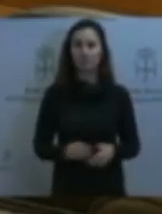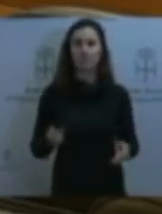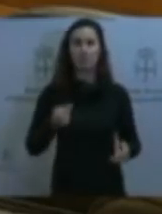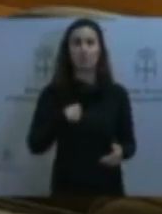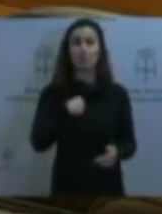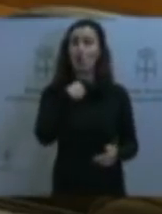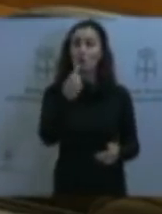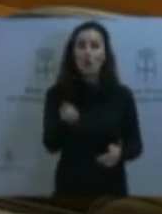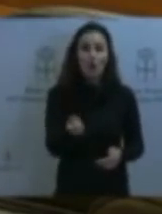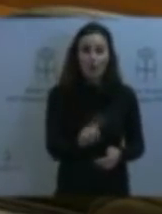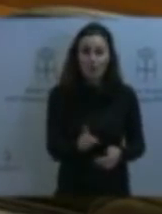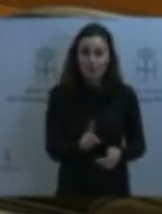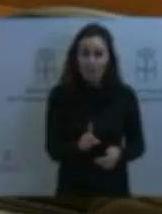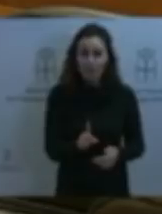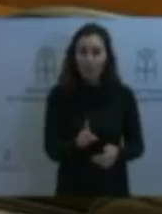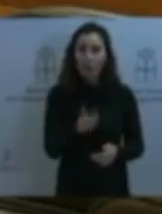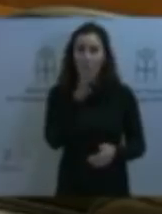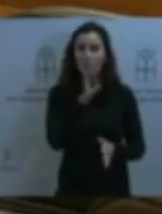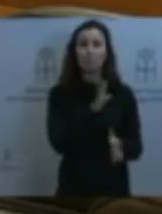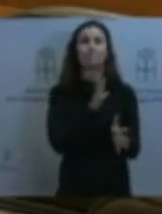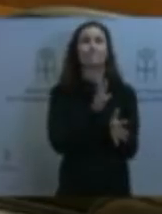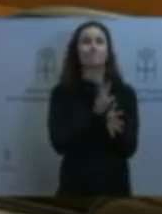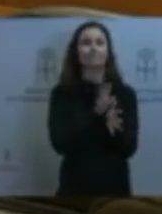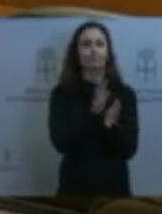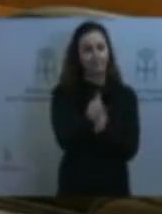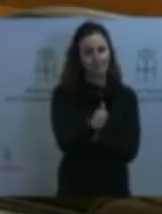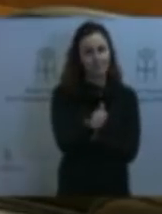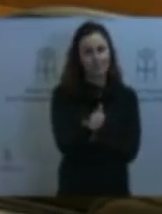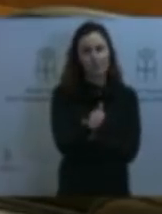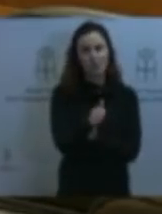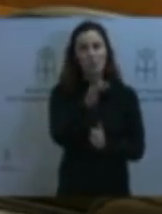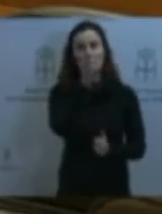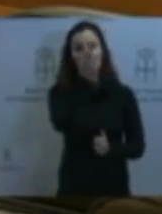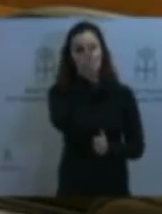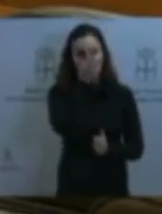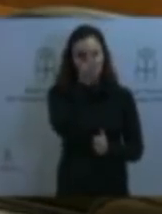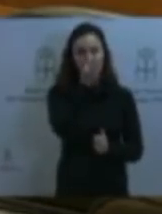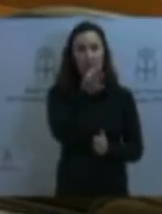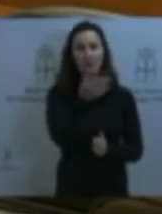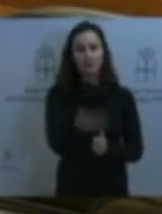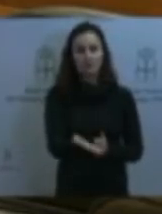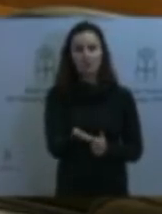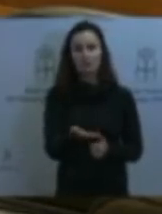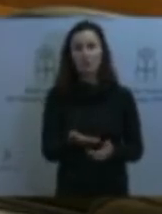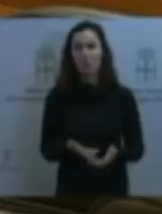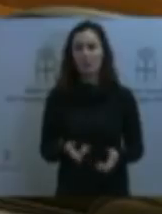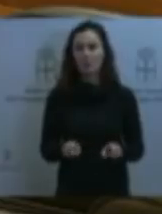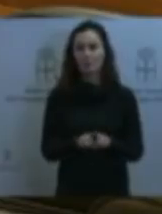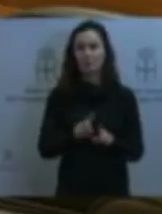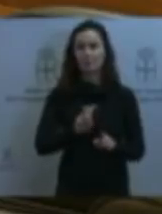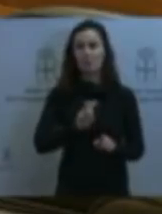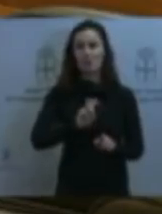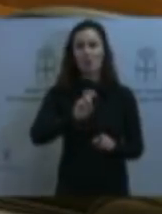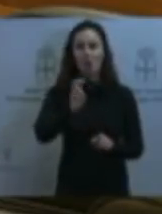anticipo a lo que pueda usted venir aquí a decir. No estoy diciendo que ponga otras señales de velocidad, no. Lo que estoy diciendo es que tiene que poner